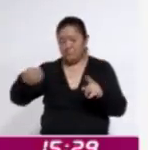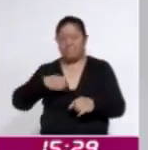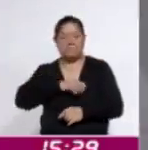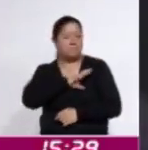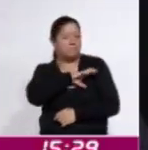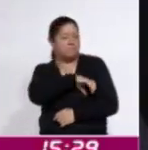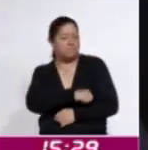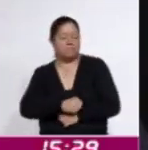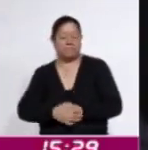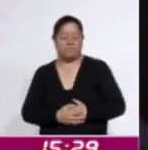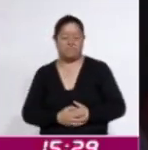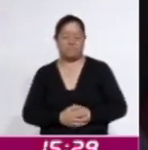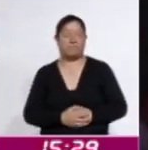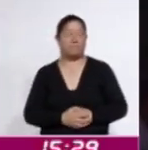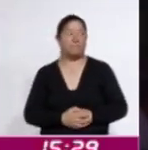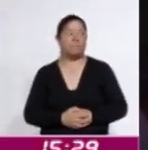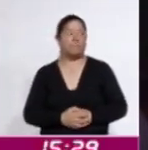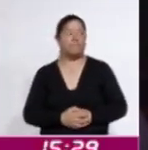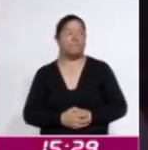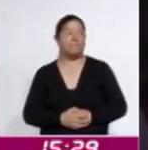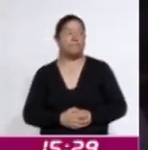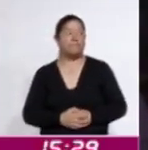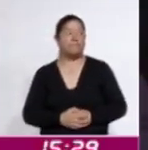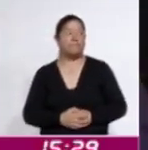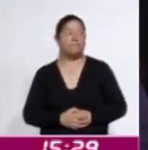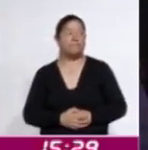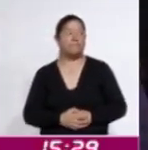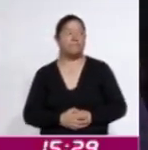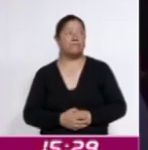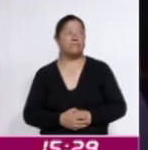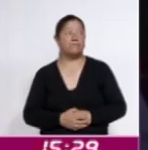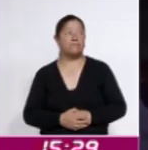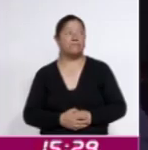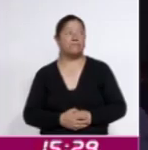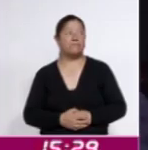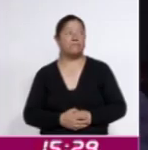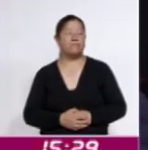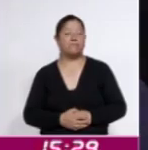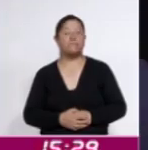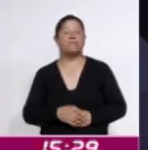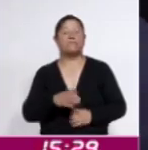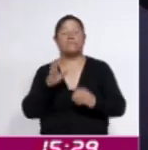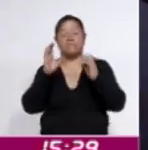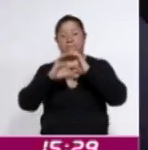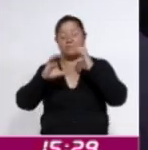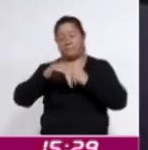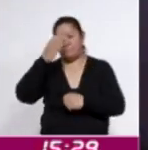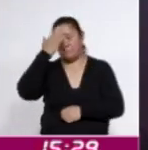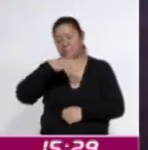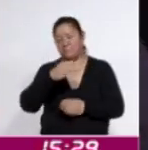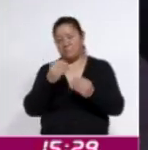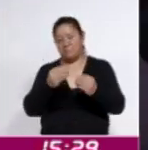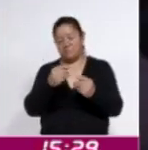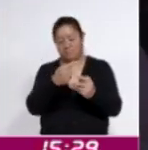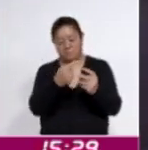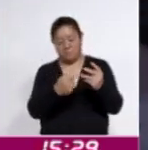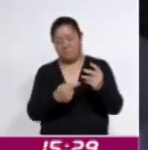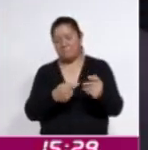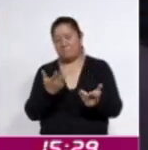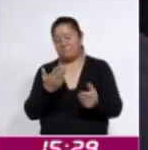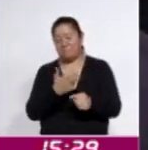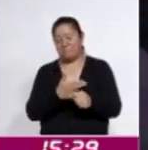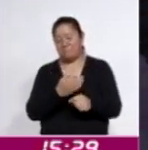encanta. Está como dos amigos y la de... Bueno,